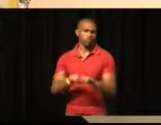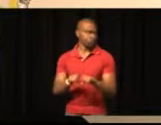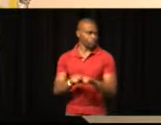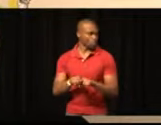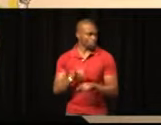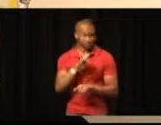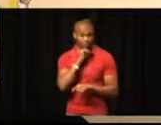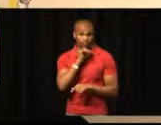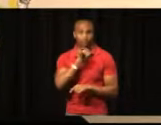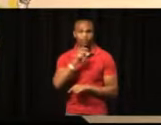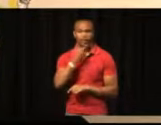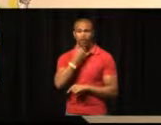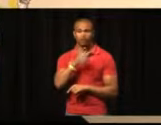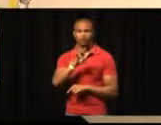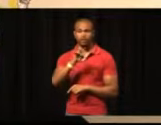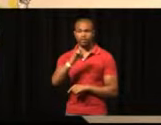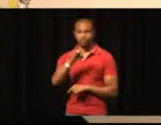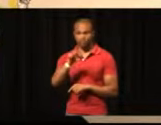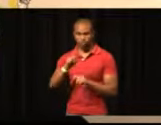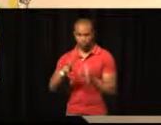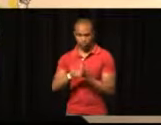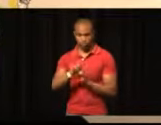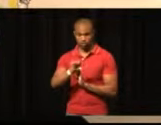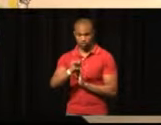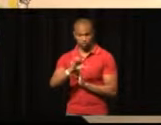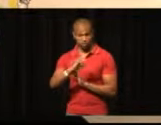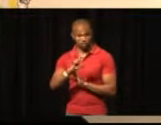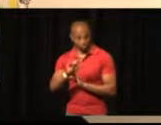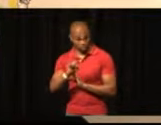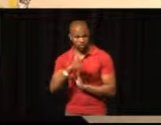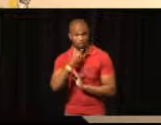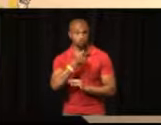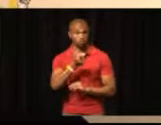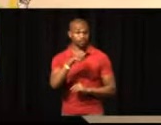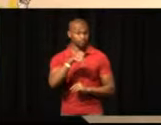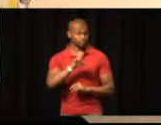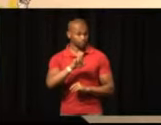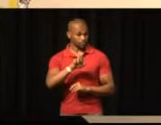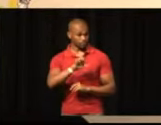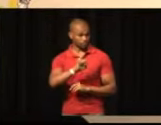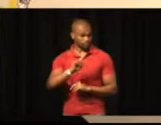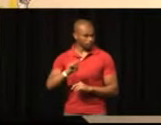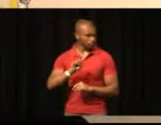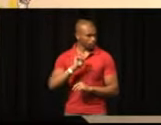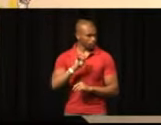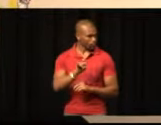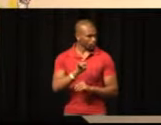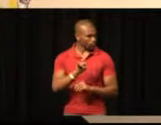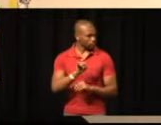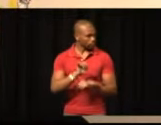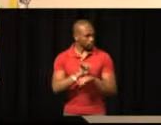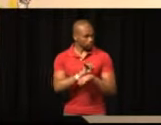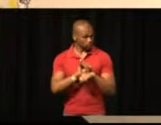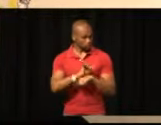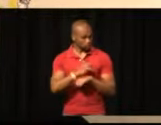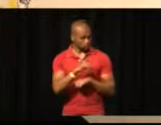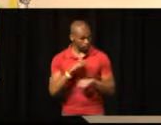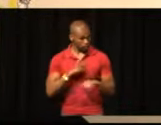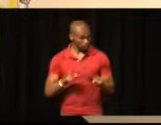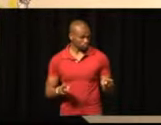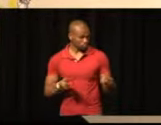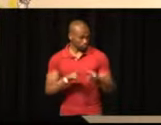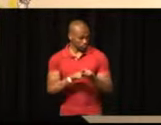todos. Por ejemplo, Vinicio del SESC, Andrés, si las instituciones, si esta institución